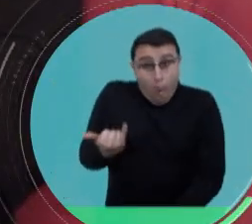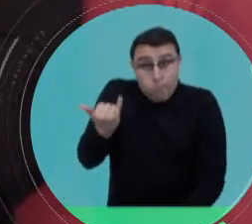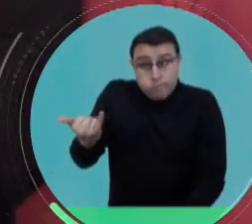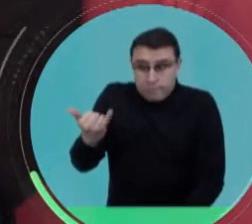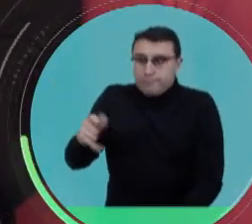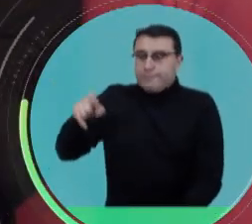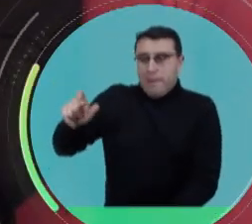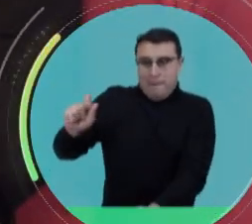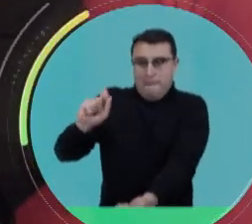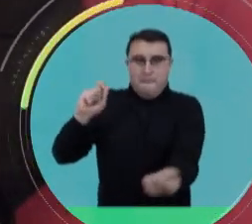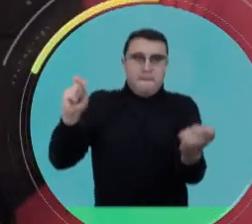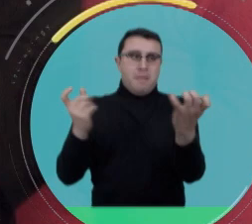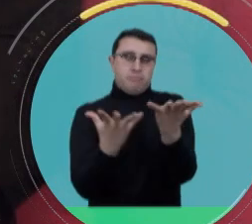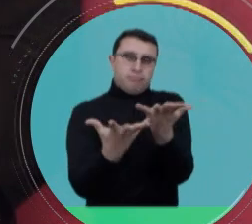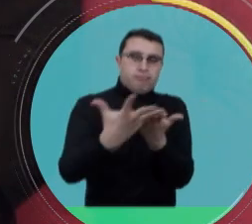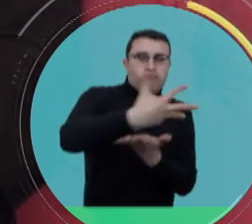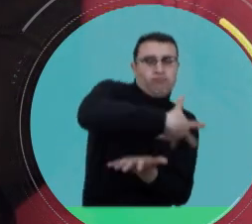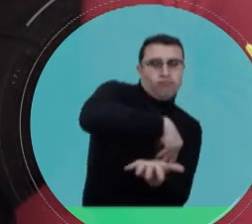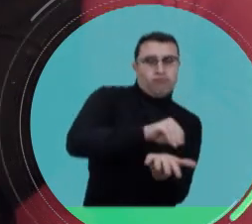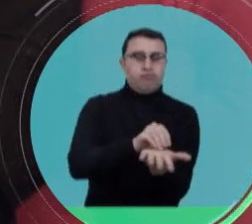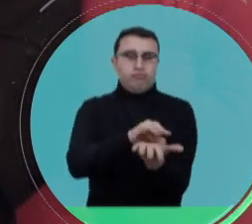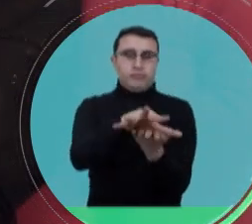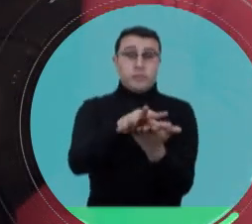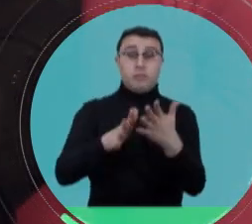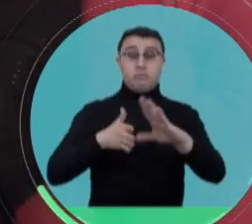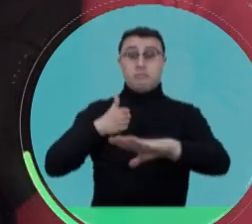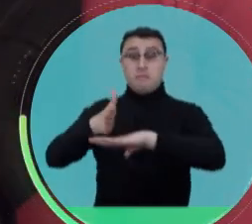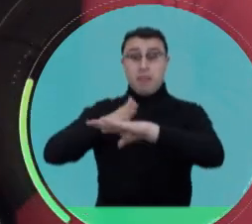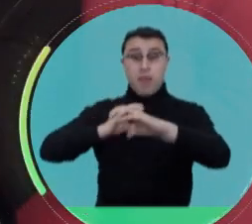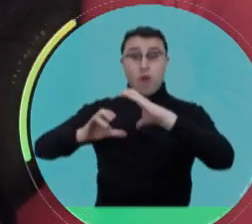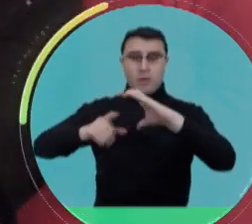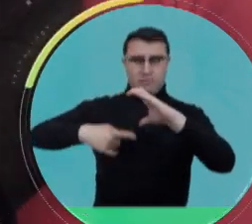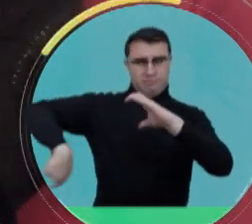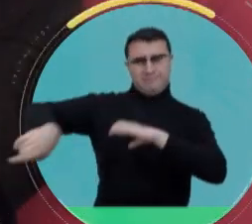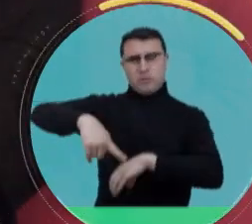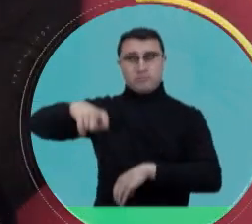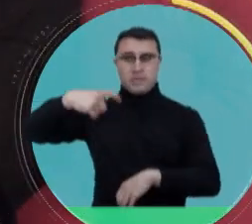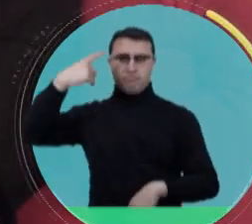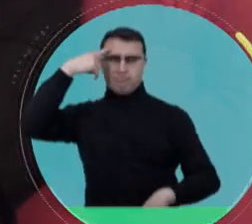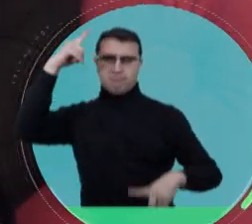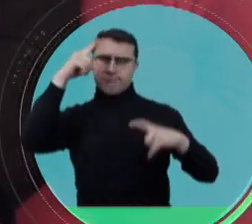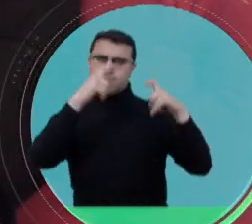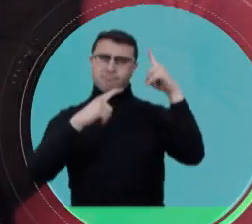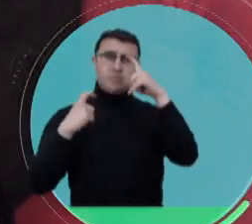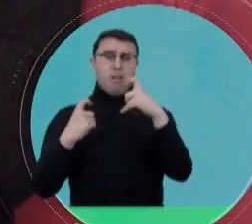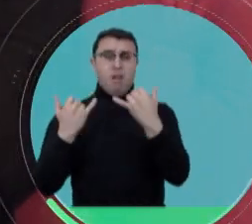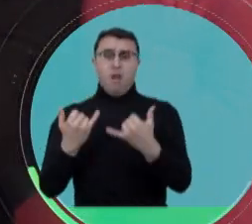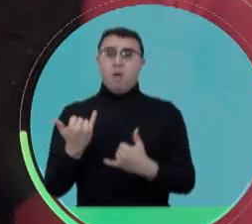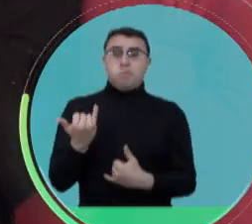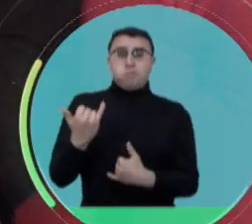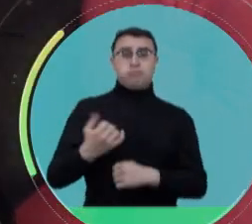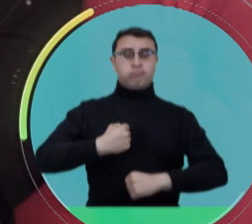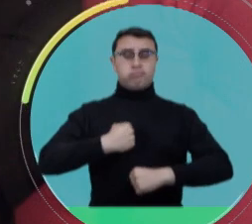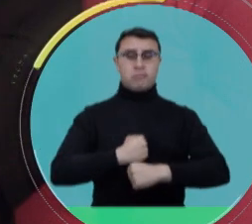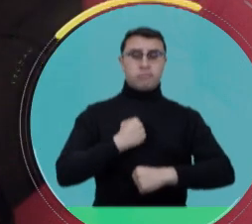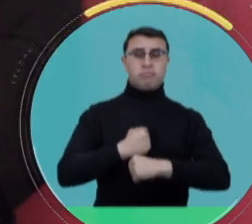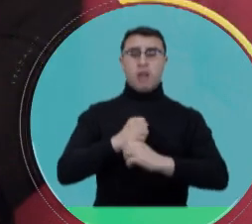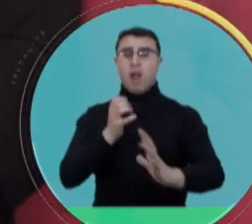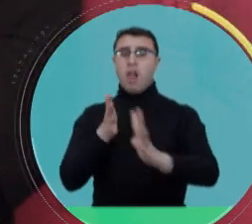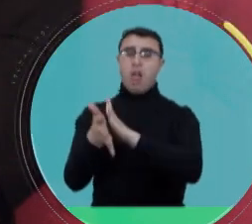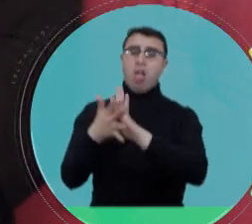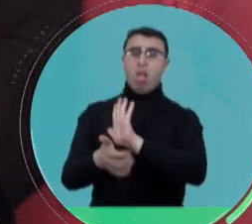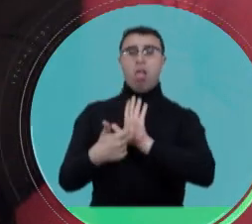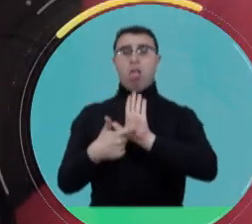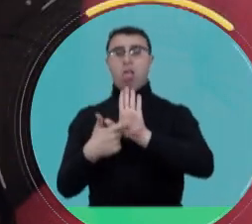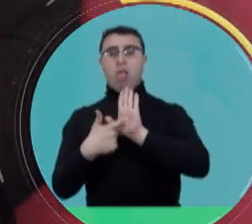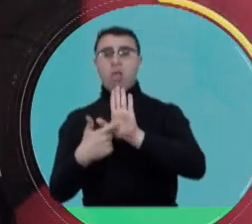y como la conocemos tiene que volverse tras medial o sea los medios de comunicación tienen que pensar en que ya no solamente está la labor